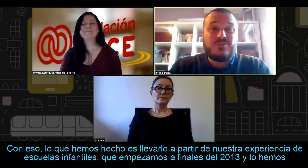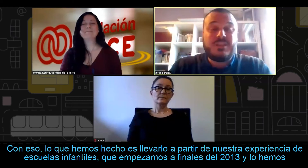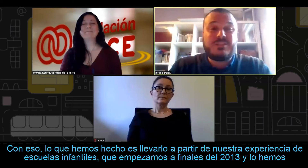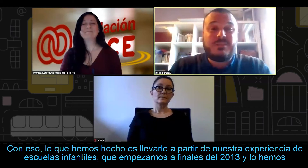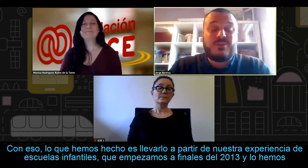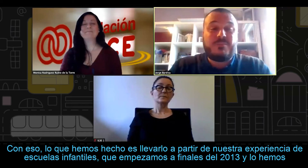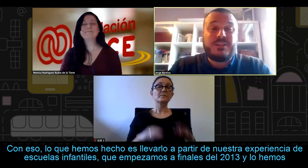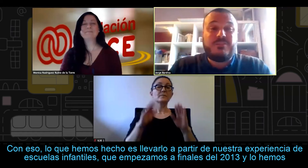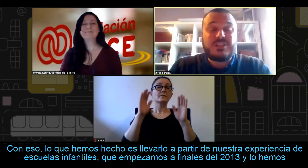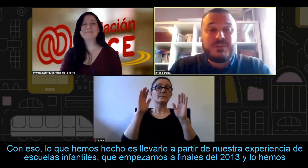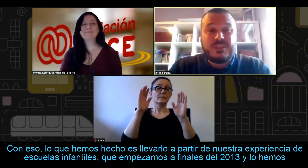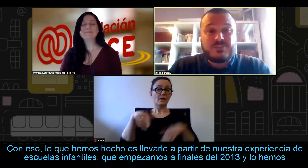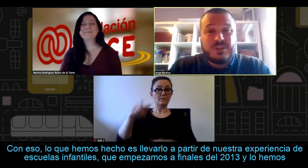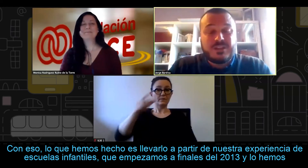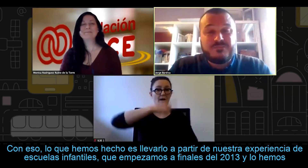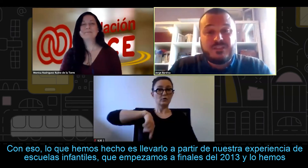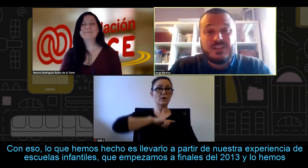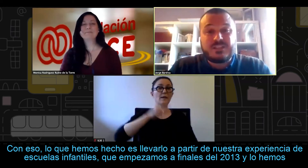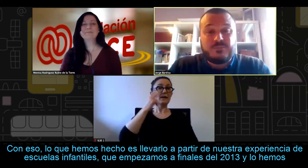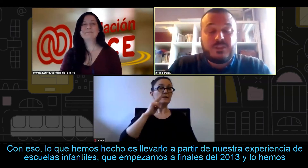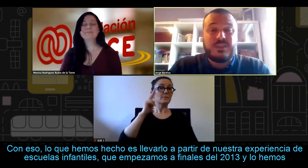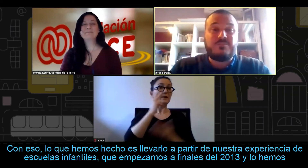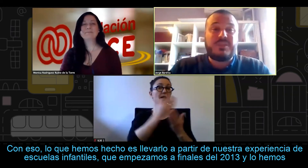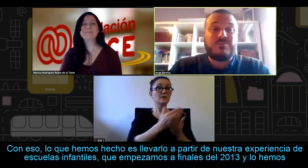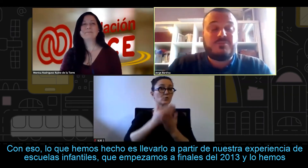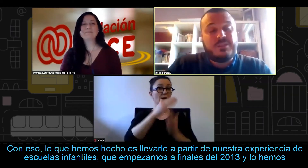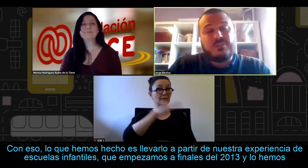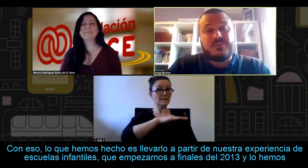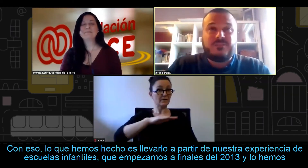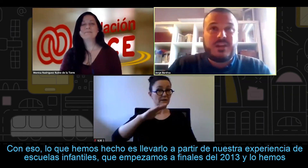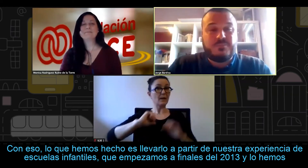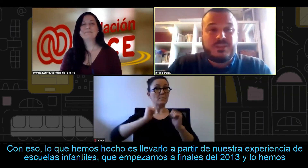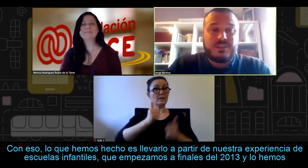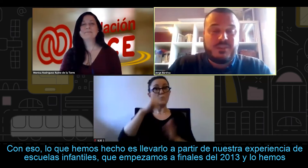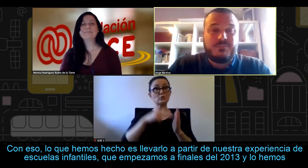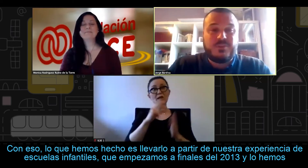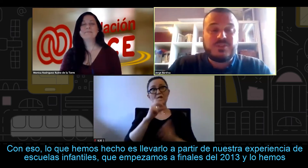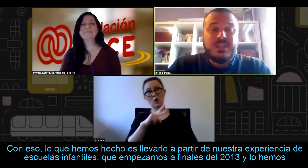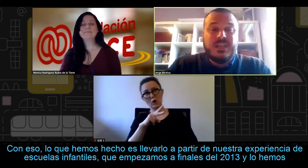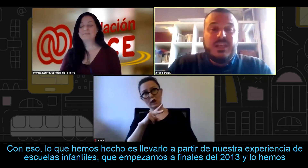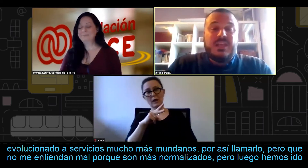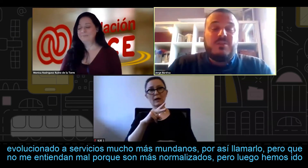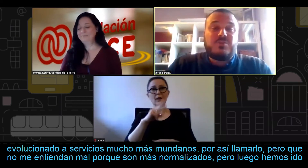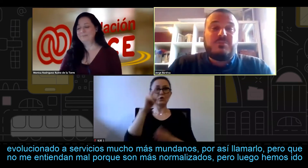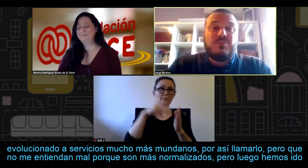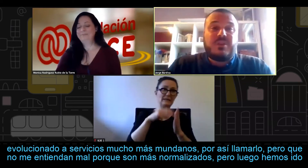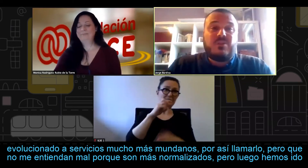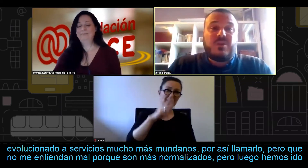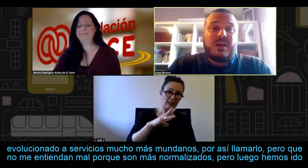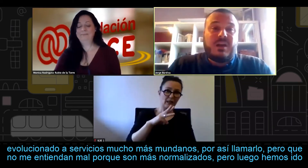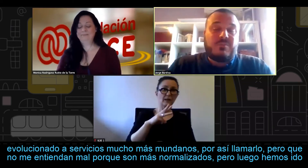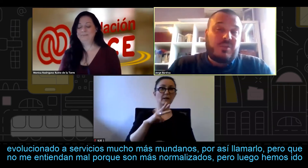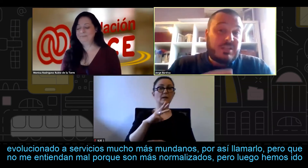hecho es llevarlo a partir de nuestra experiencia de escuelas infantiles, que como decíais, empezamos 2012, finales de 2013 principios, y lo hemos